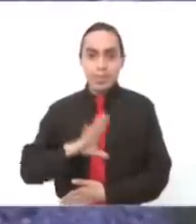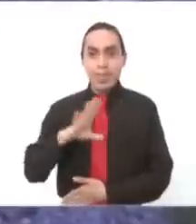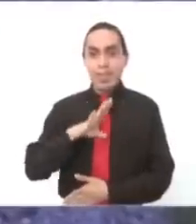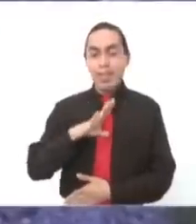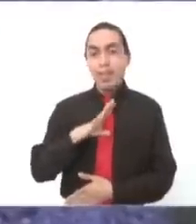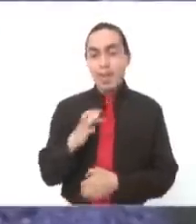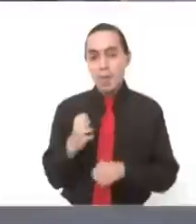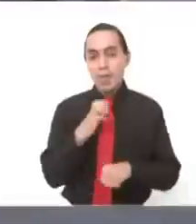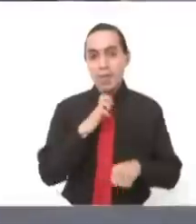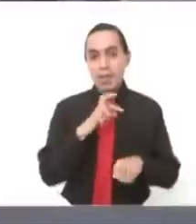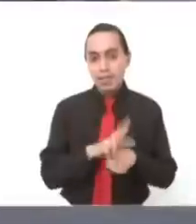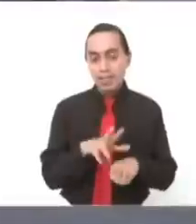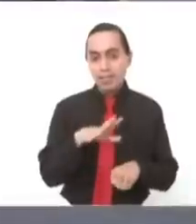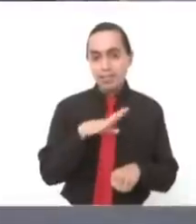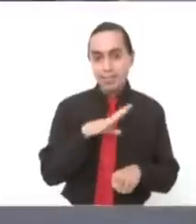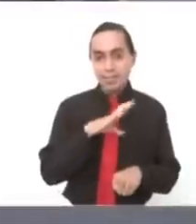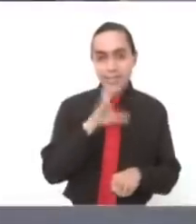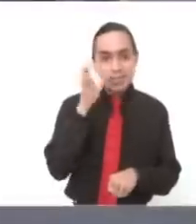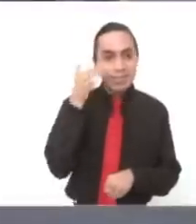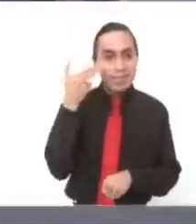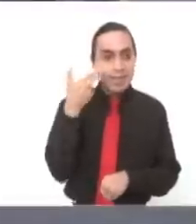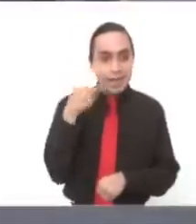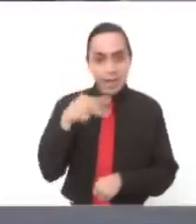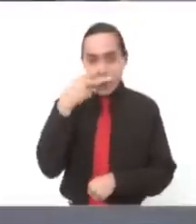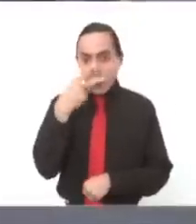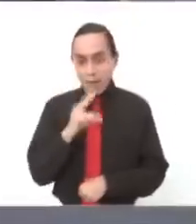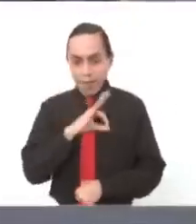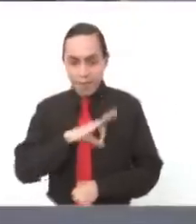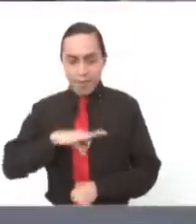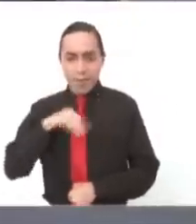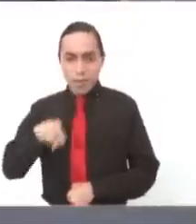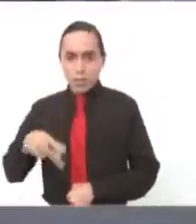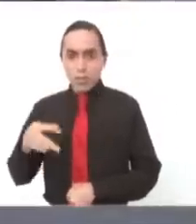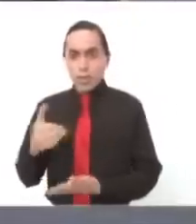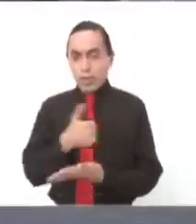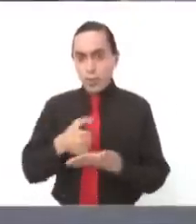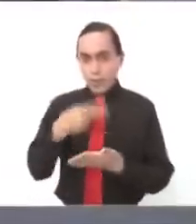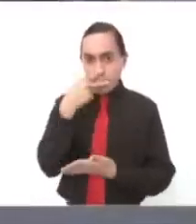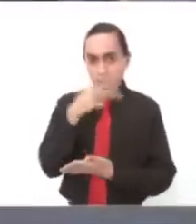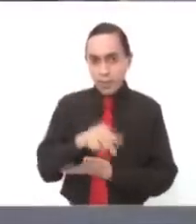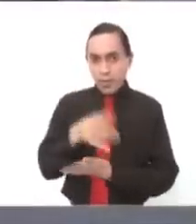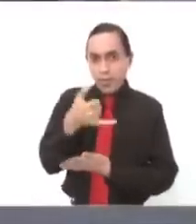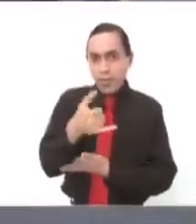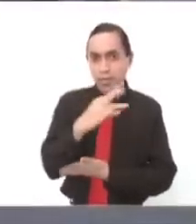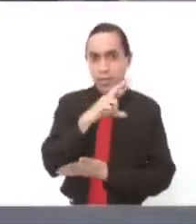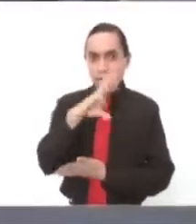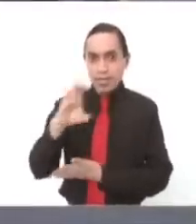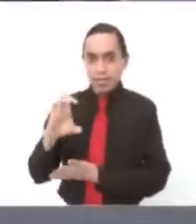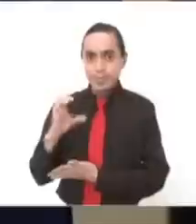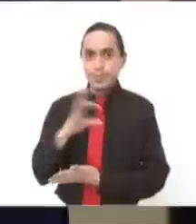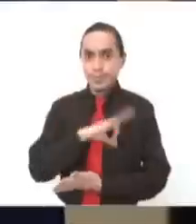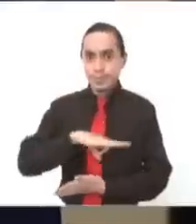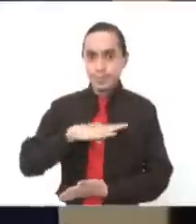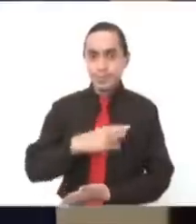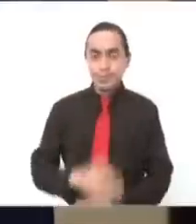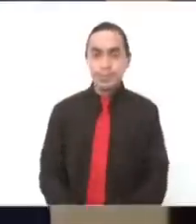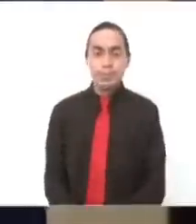gustaría extender mis más cálidas felicitaciones a la Ciudad de México y a CRRC.